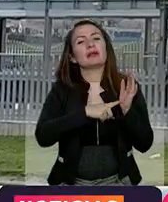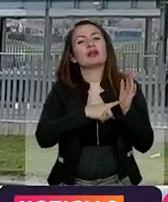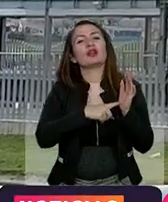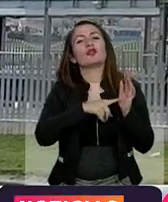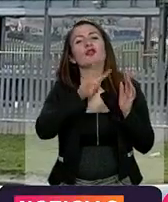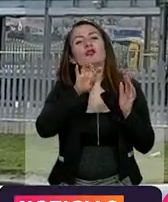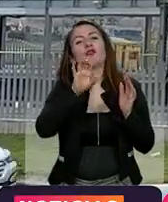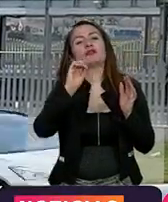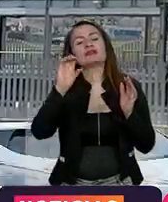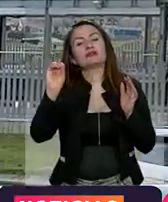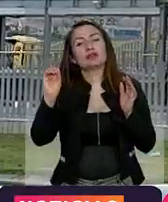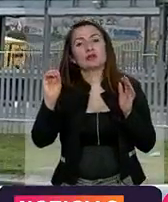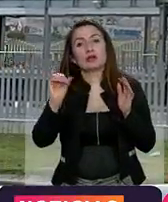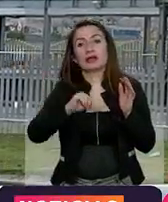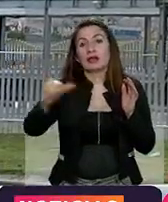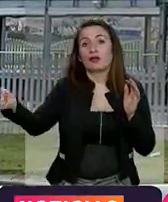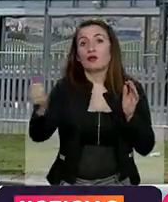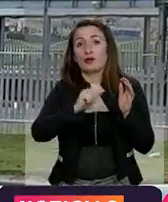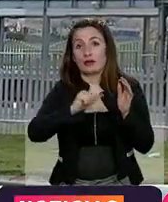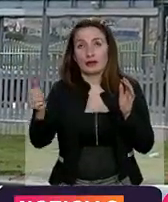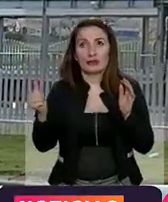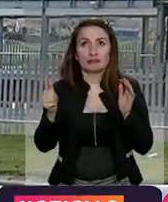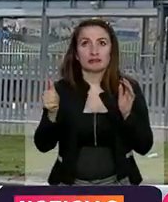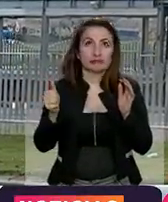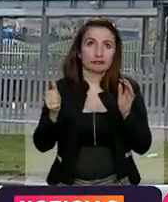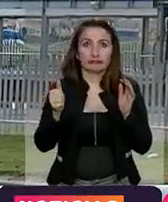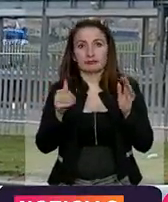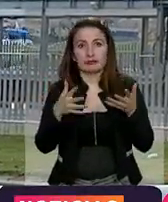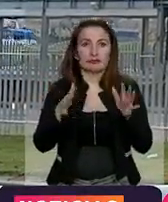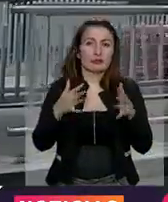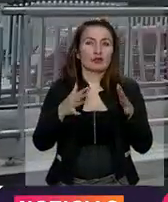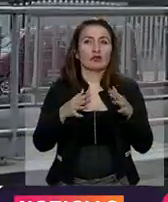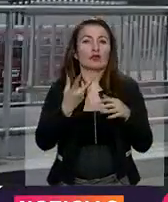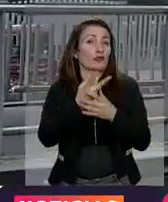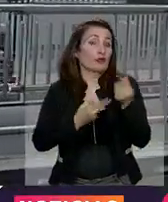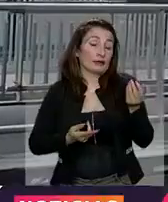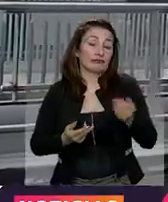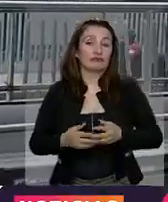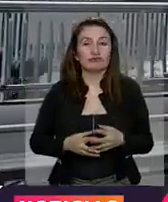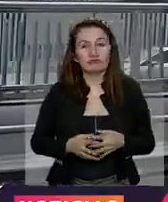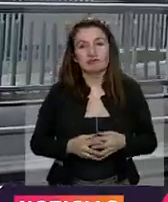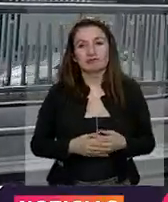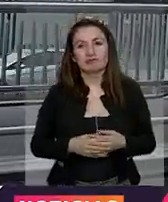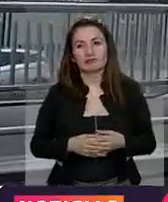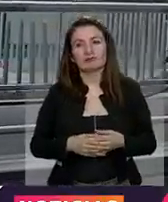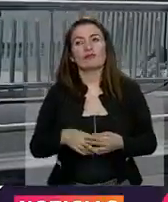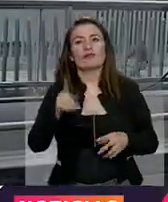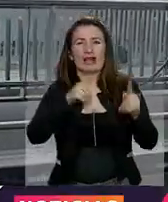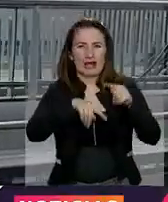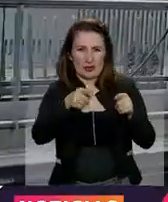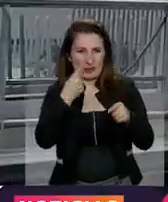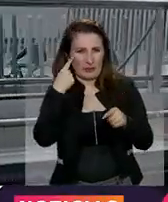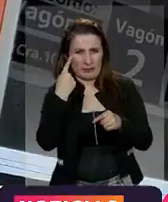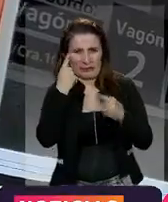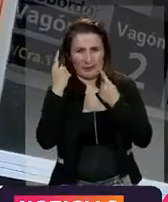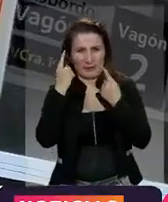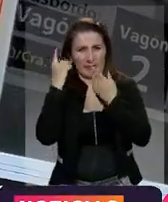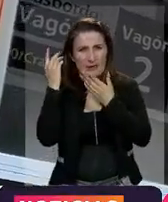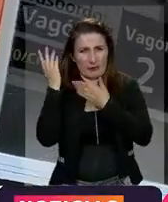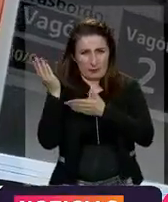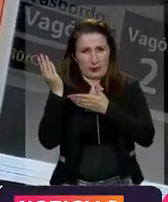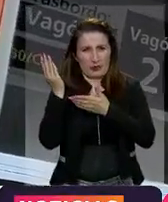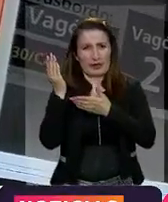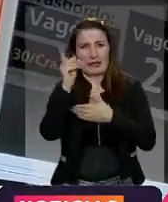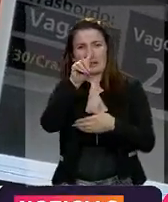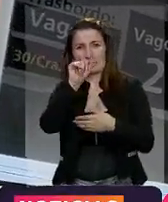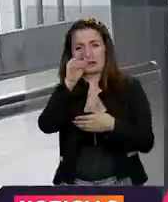1.900 ida y vuelta, pues viene saliendo más o menos el doble. Hay estaciones que han sido vandalizadas como San Mateo, Terreros, León